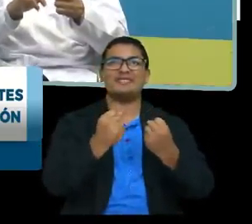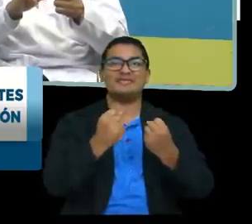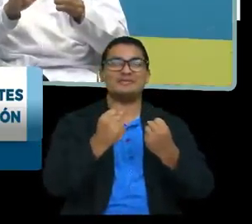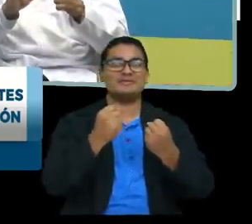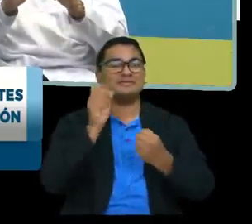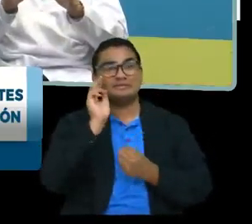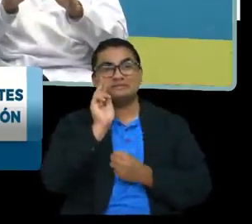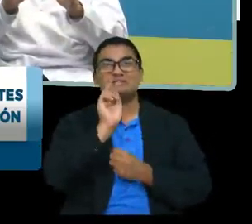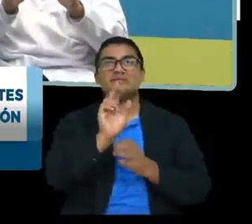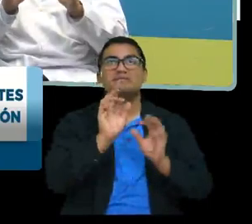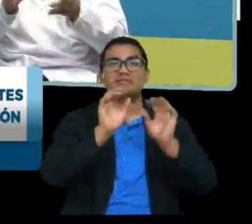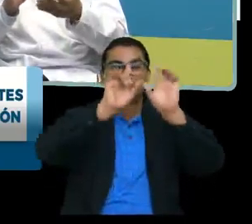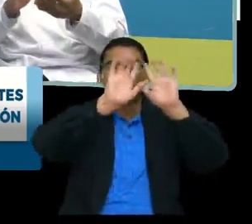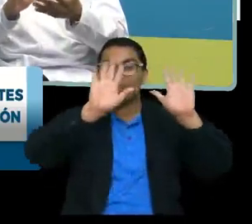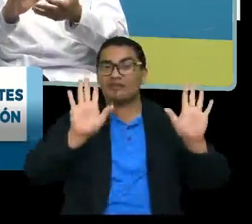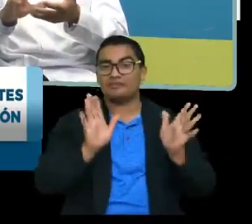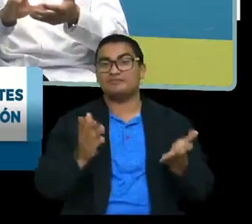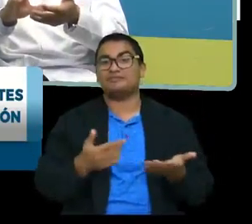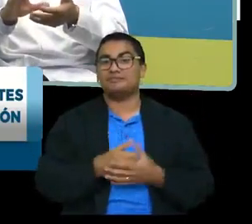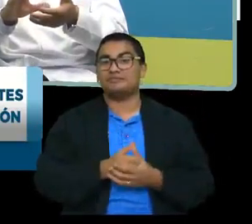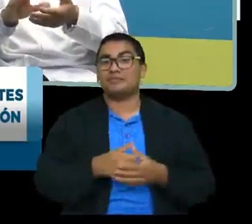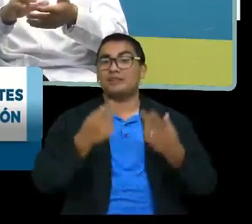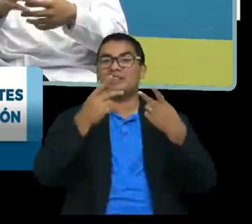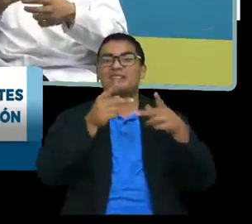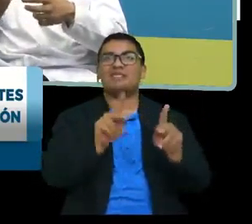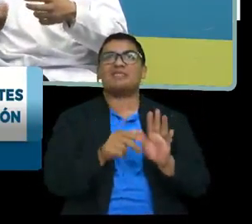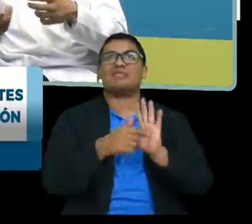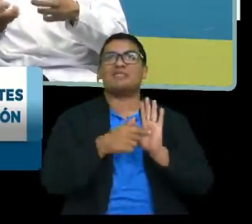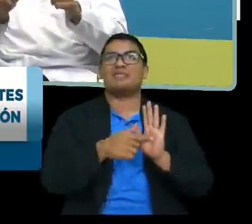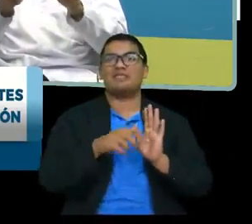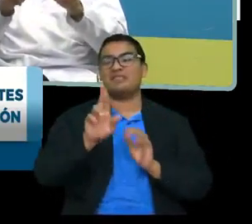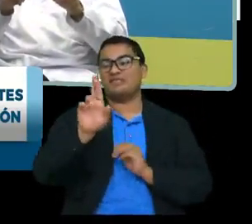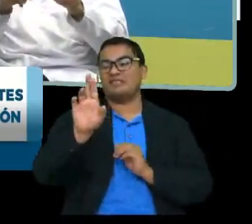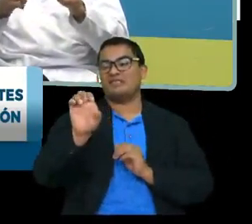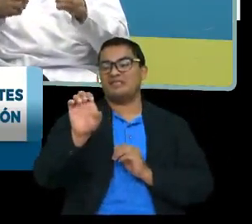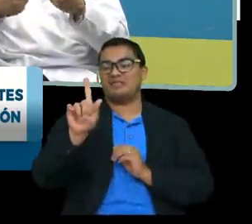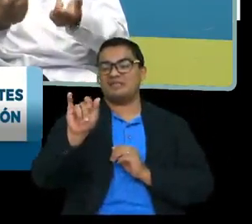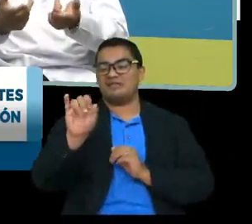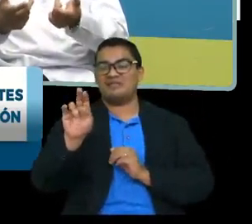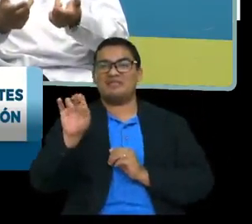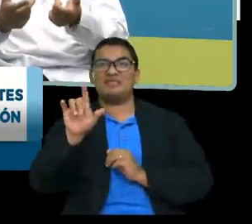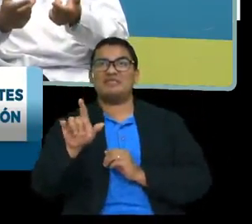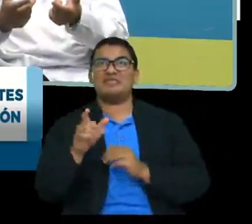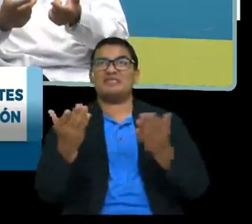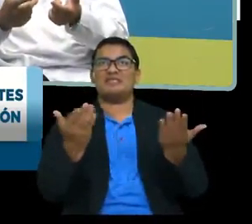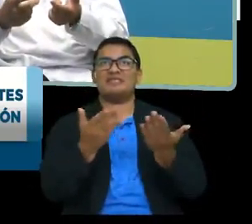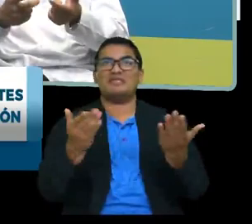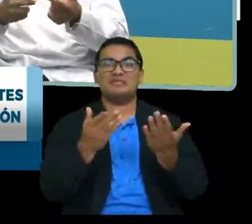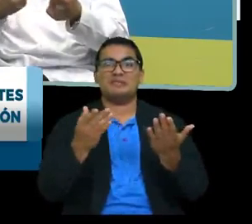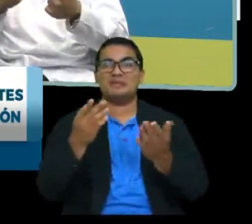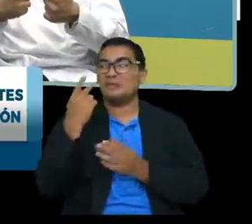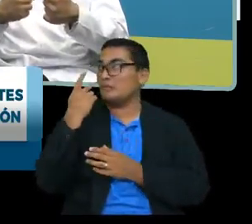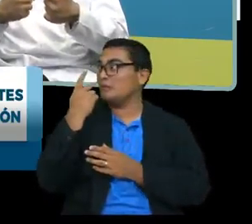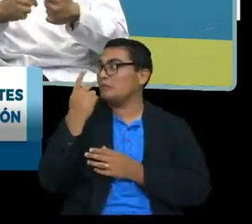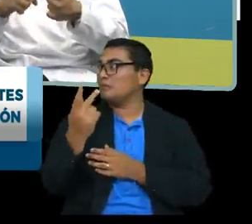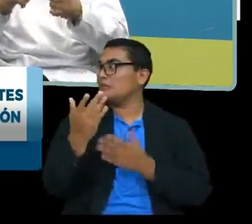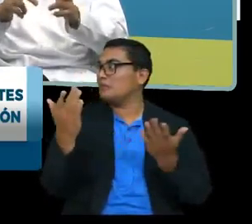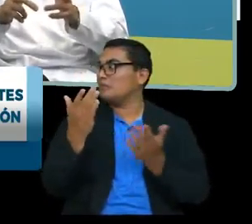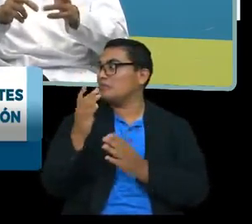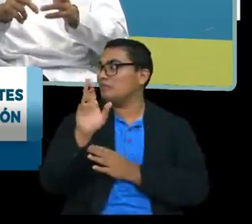visión. Pero, como te digo, como su nombre es retinol, actúa principalmente a nivel de la vista, por la